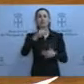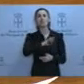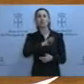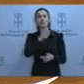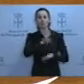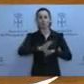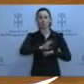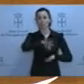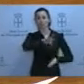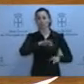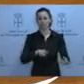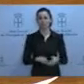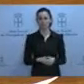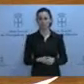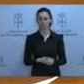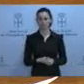palabra.